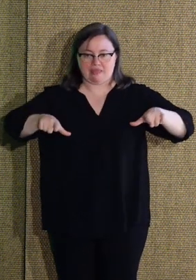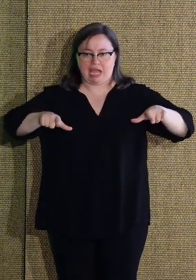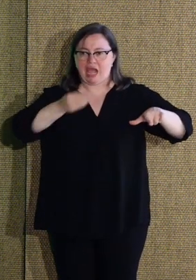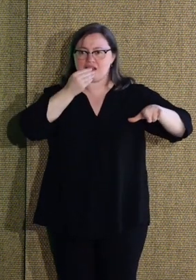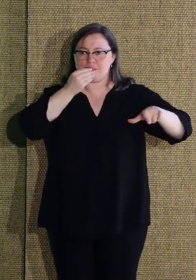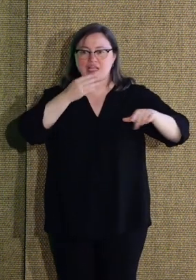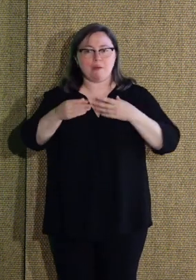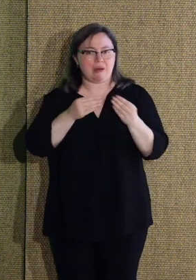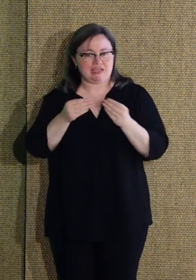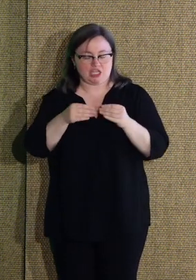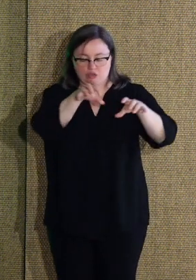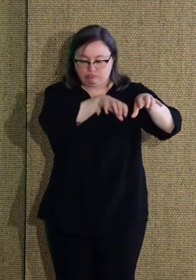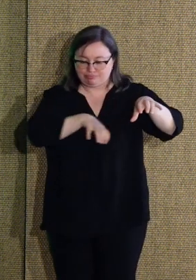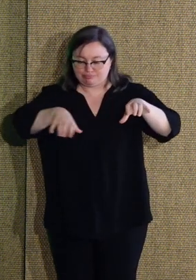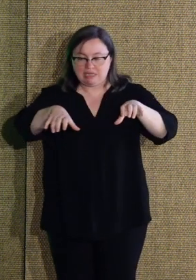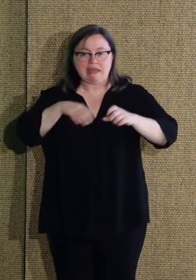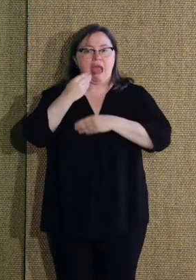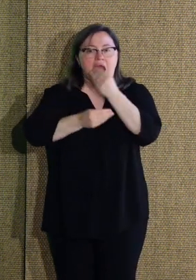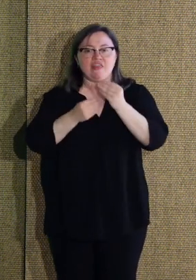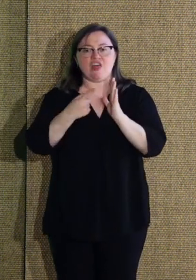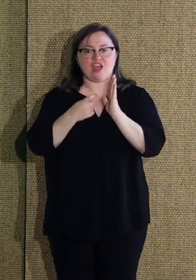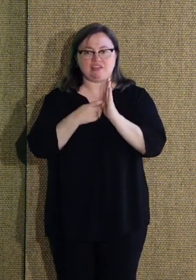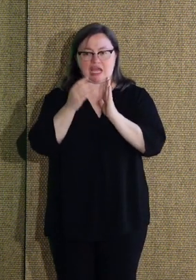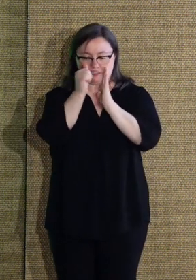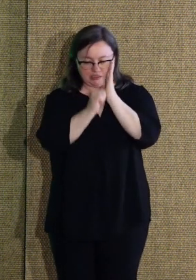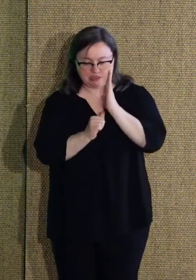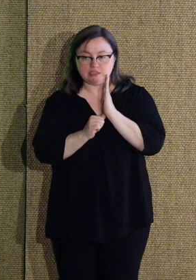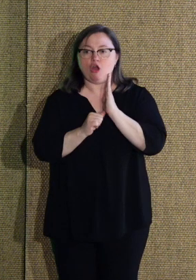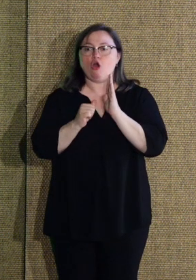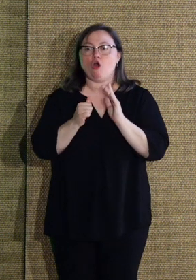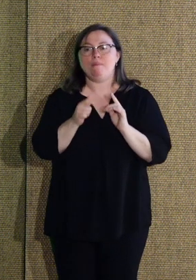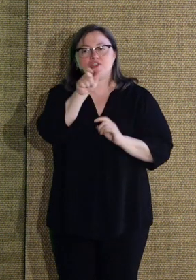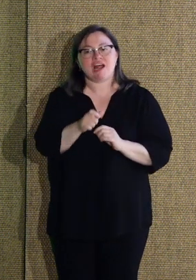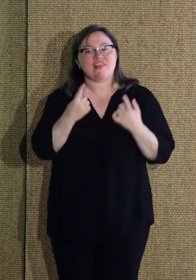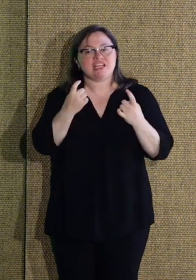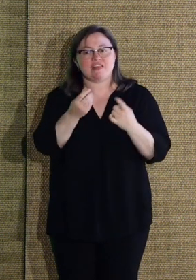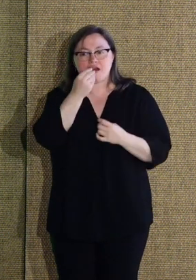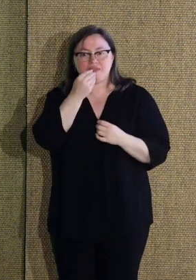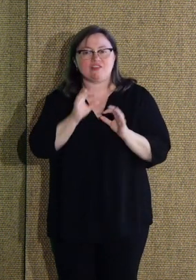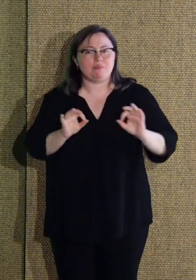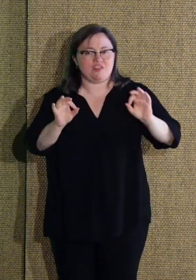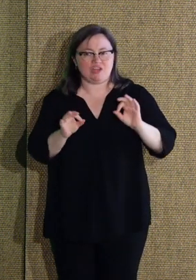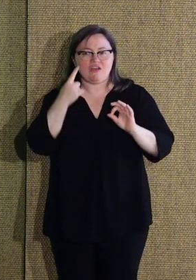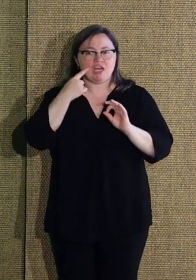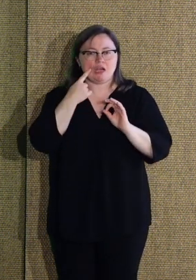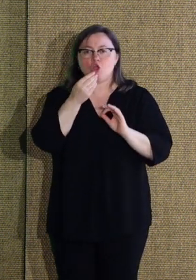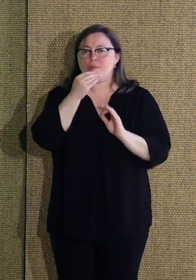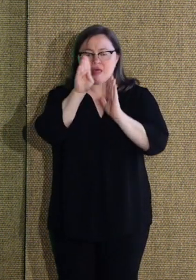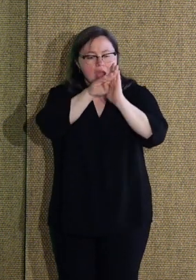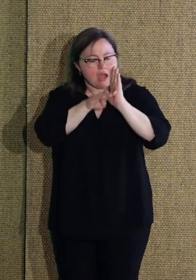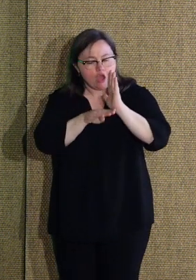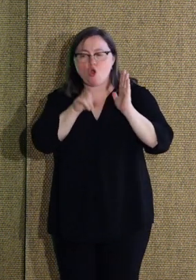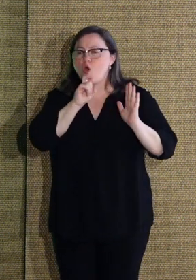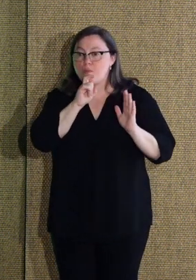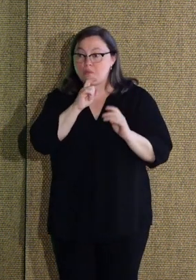alimentos de plástico y nos pusimos a hacer dietas para personas con necesidades alimentarias específicas. Y la verdad es que estuvo